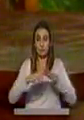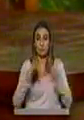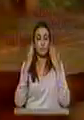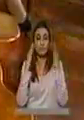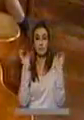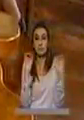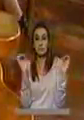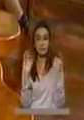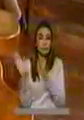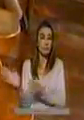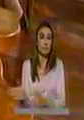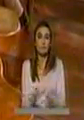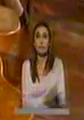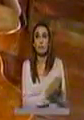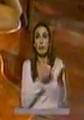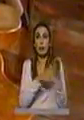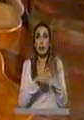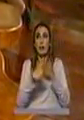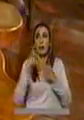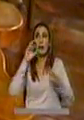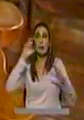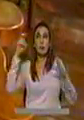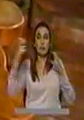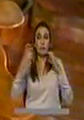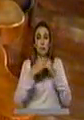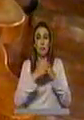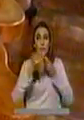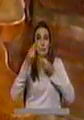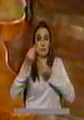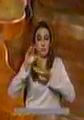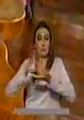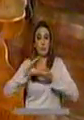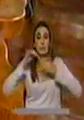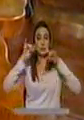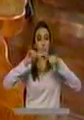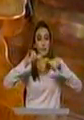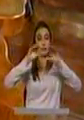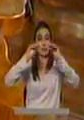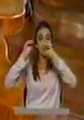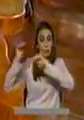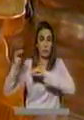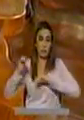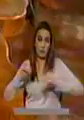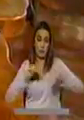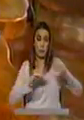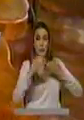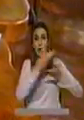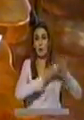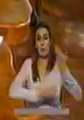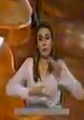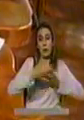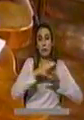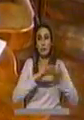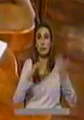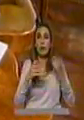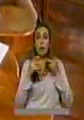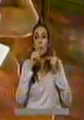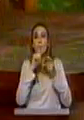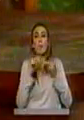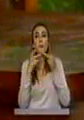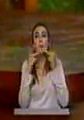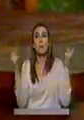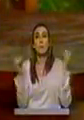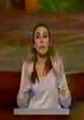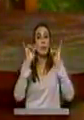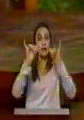de Turismo tendrá fondos para capacitación permanente y que sea una capacitación compartida público-privada. Por ejemplo,